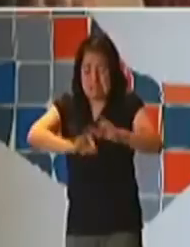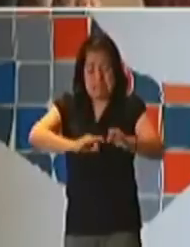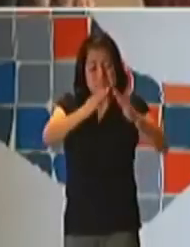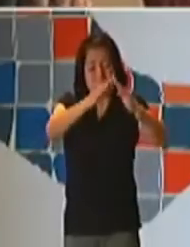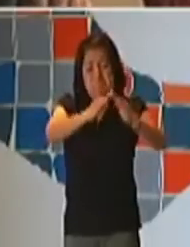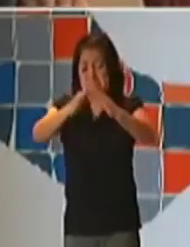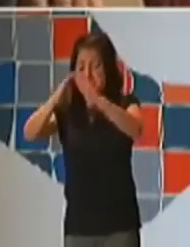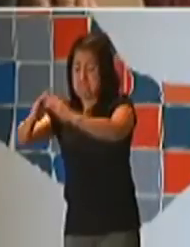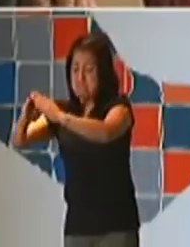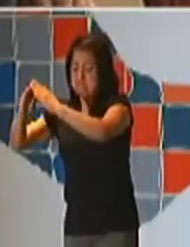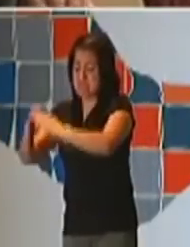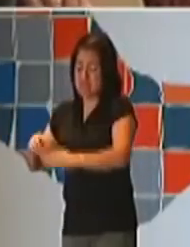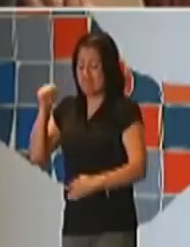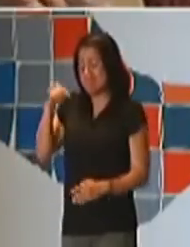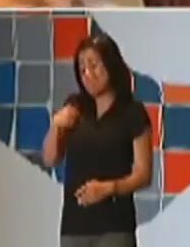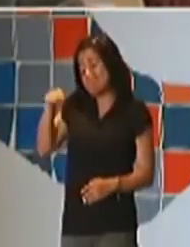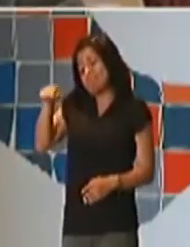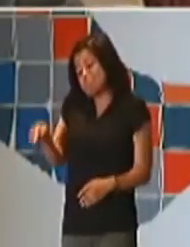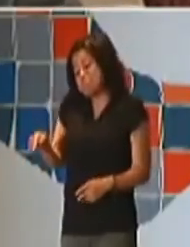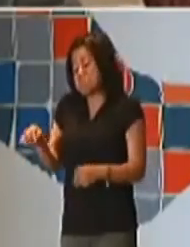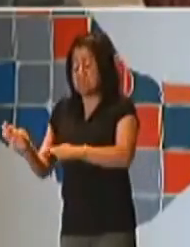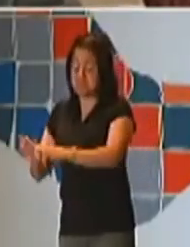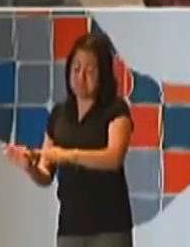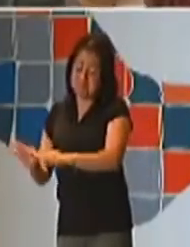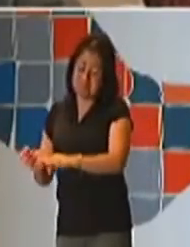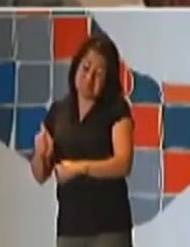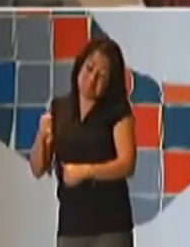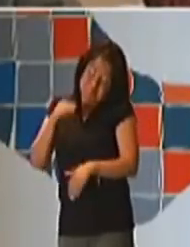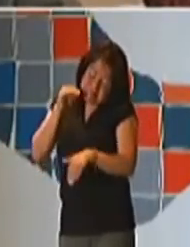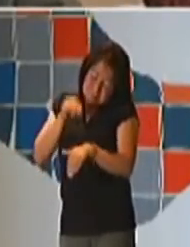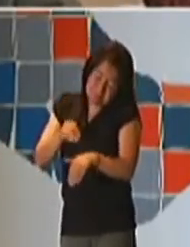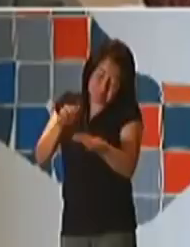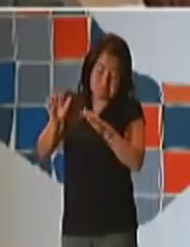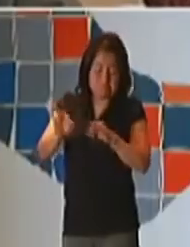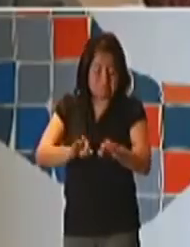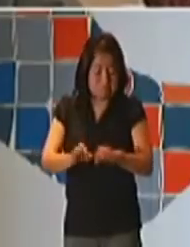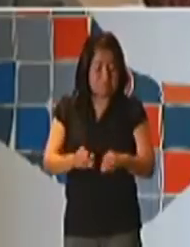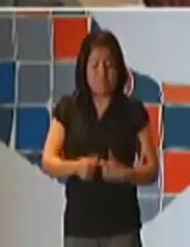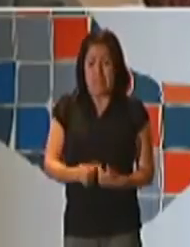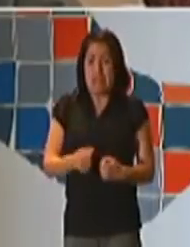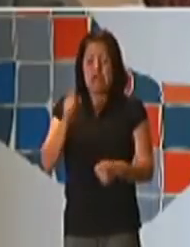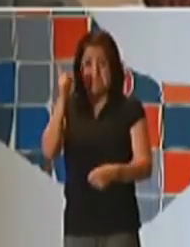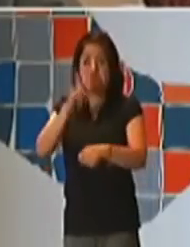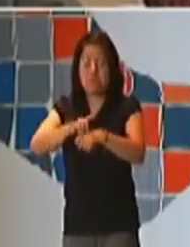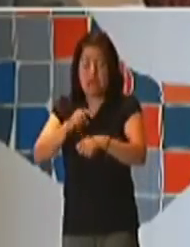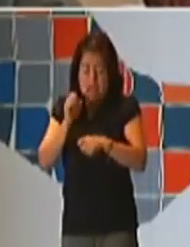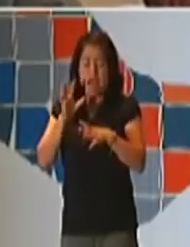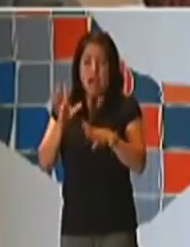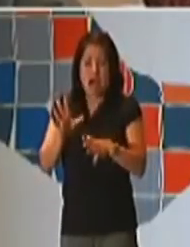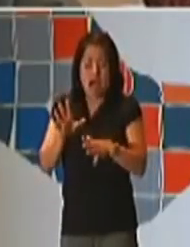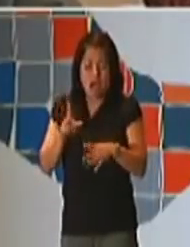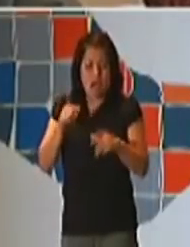se hallaba por fin por fin encontró un lugar